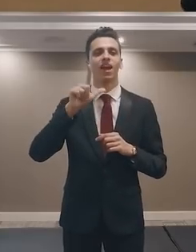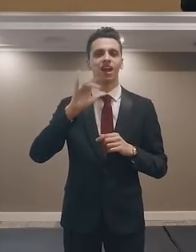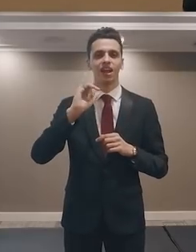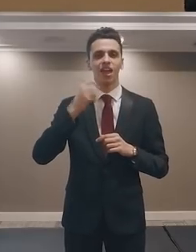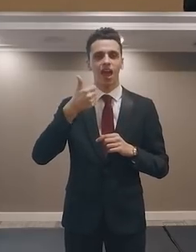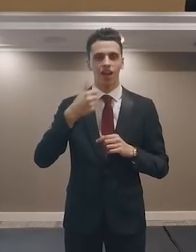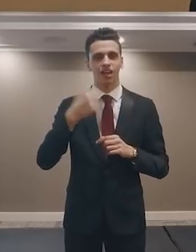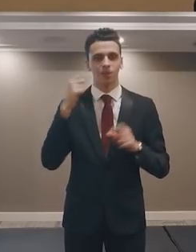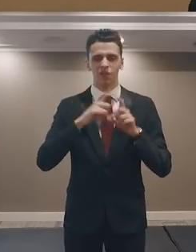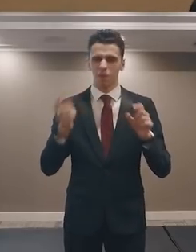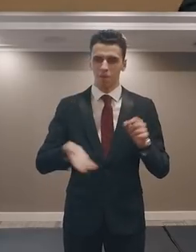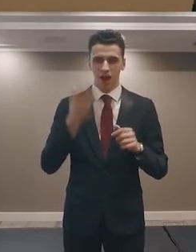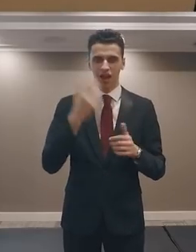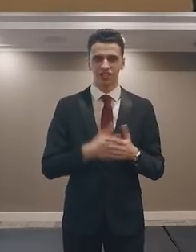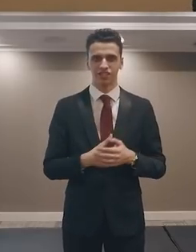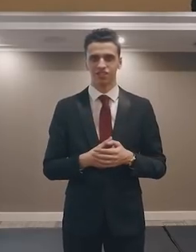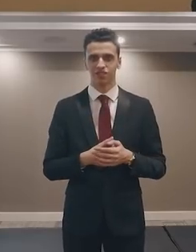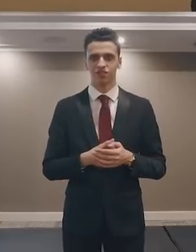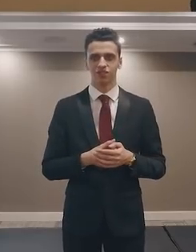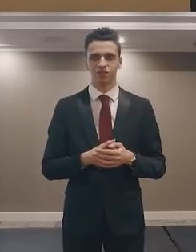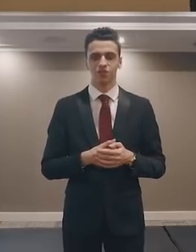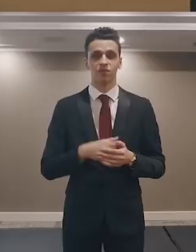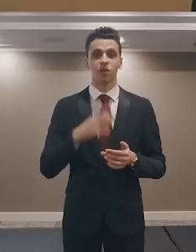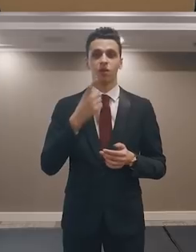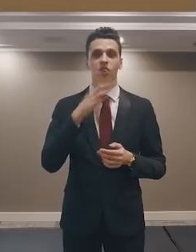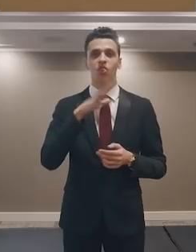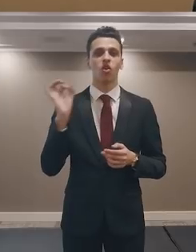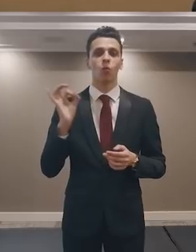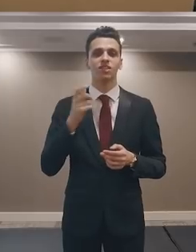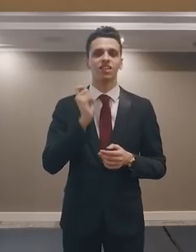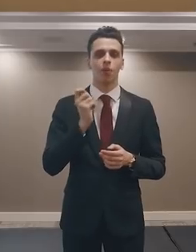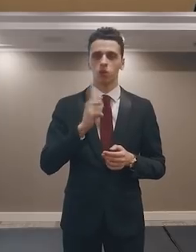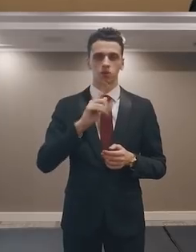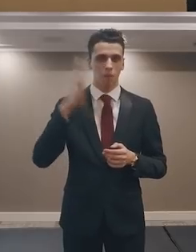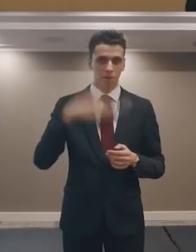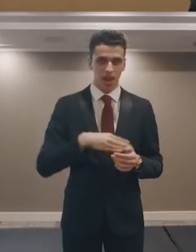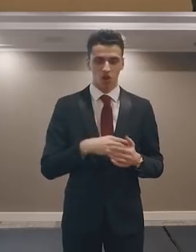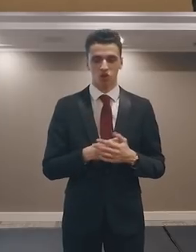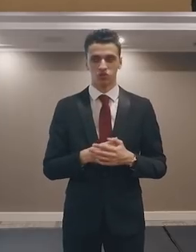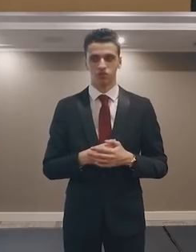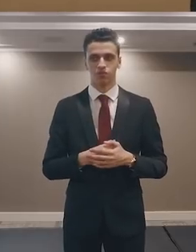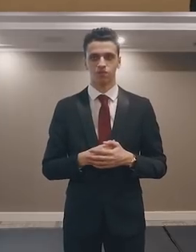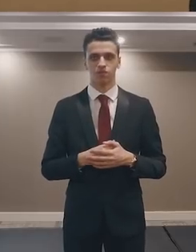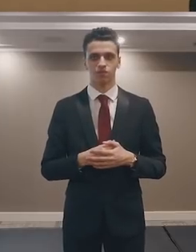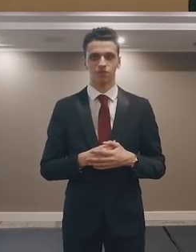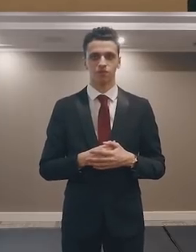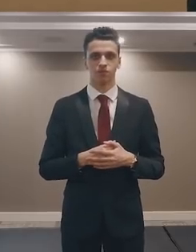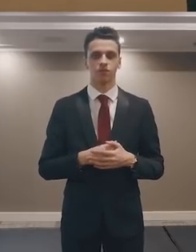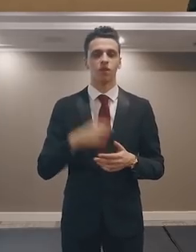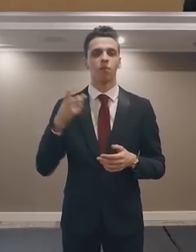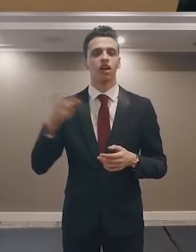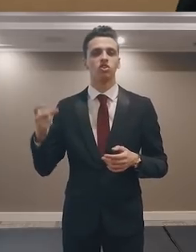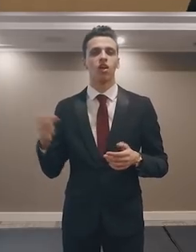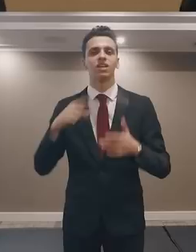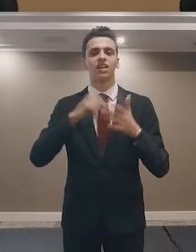móvil no tiene más de 50 empleados conecta gente que alquila sus propios pisos sus propias habitaciones a otras personas